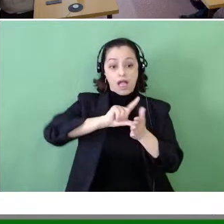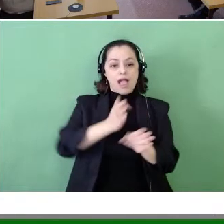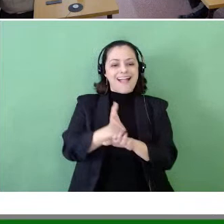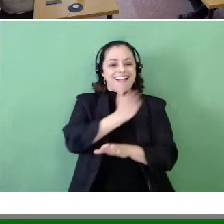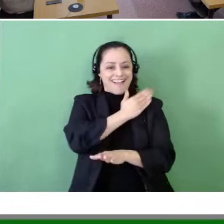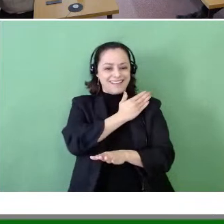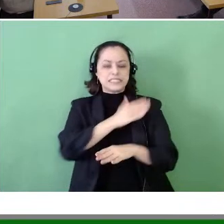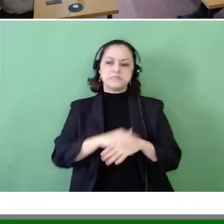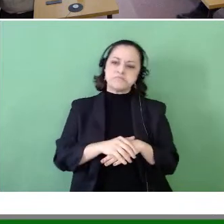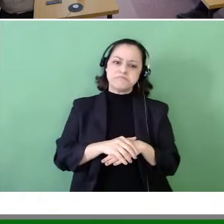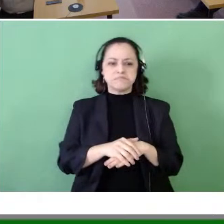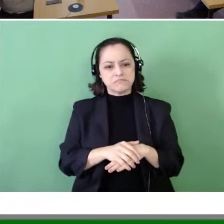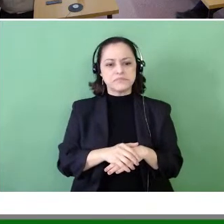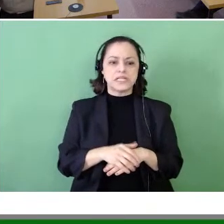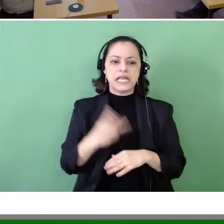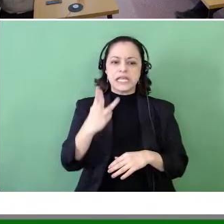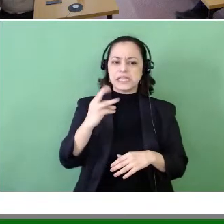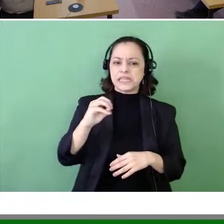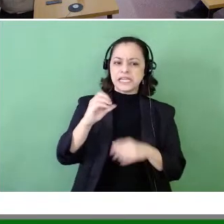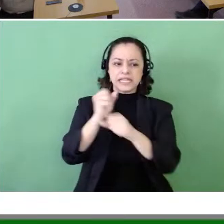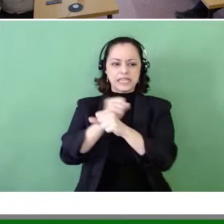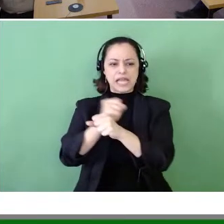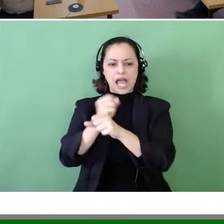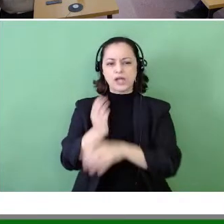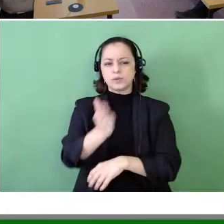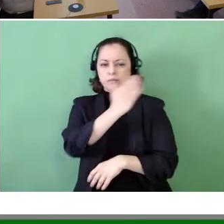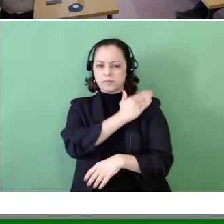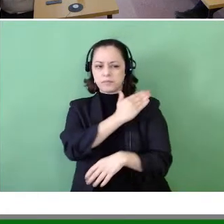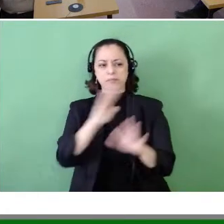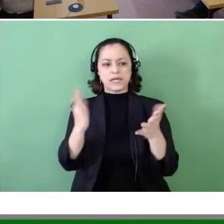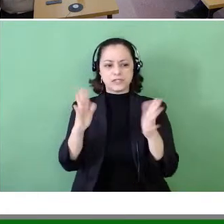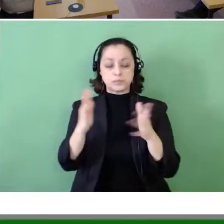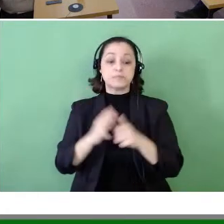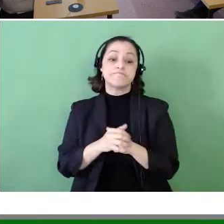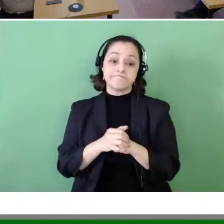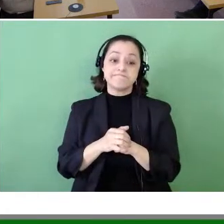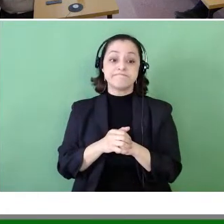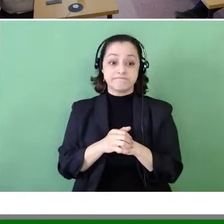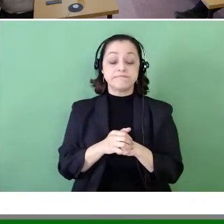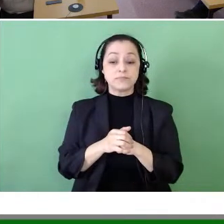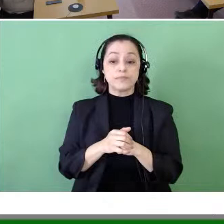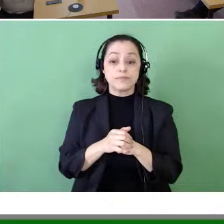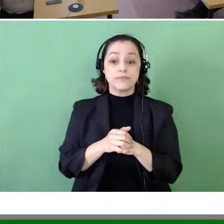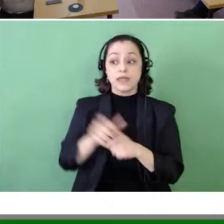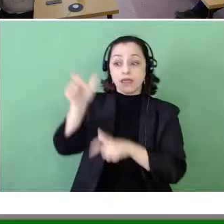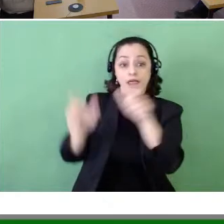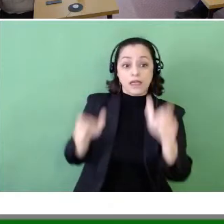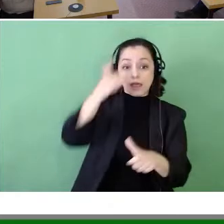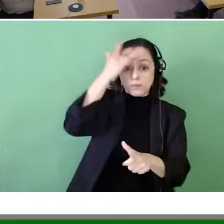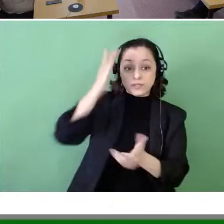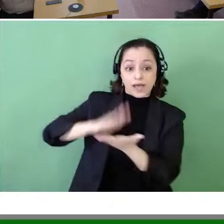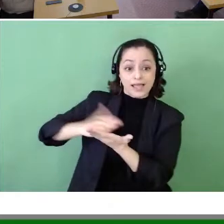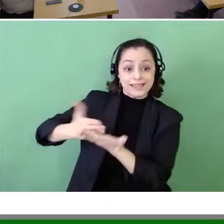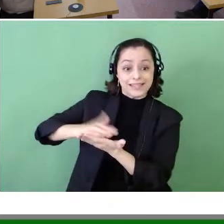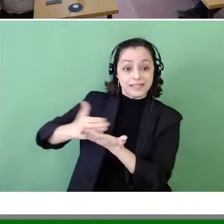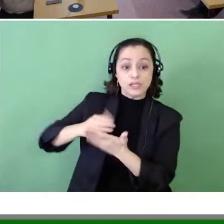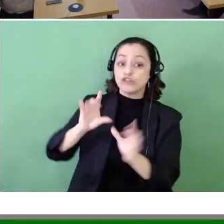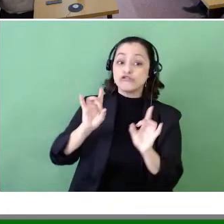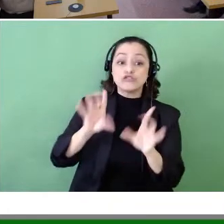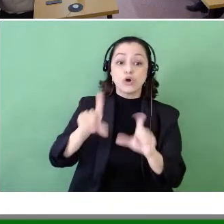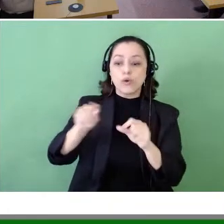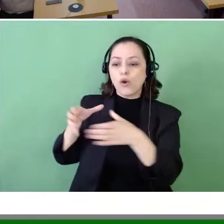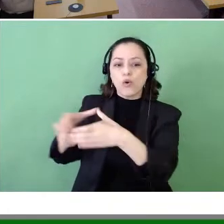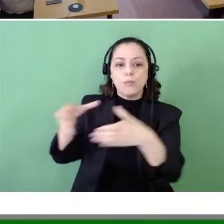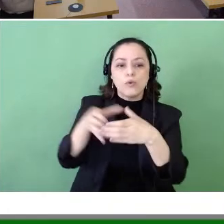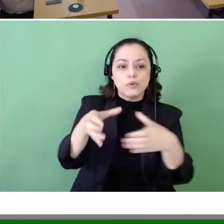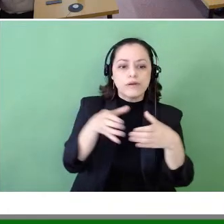unas 3-4 décadas, más o menos antes, los intérpretes solo actuaban en contextos comunitarios,